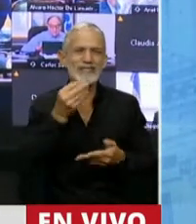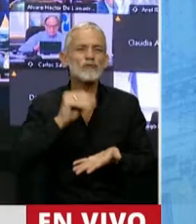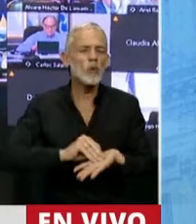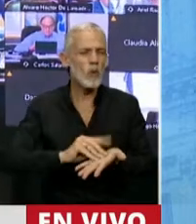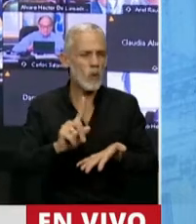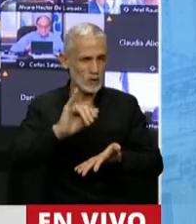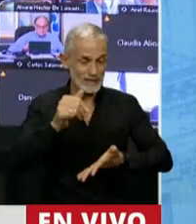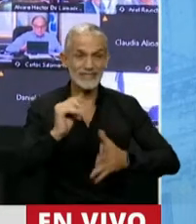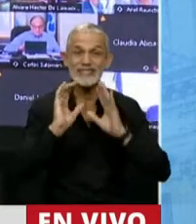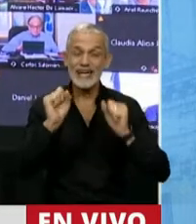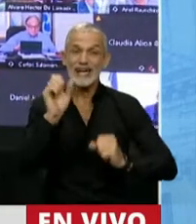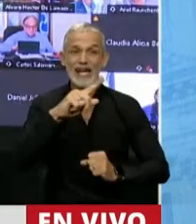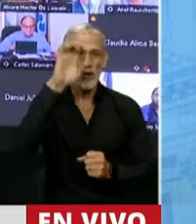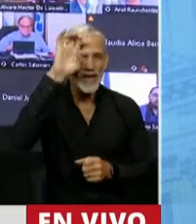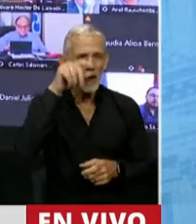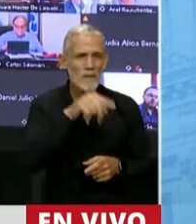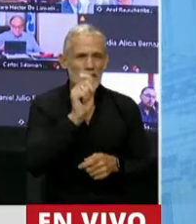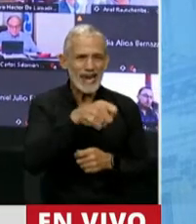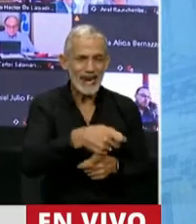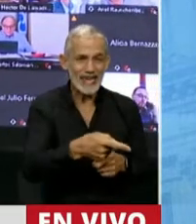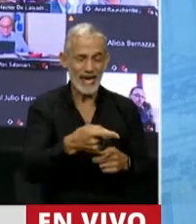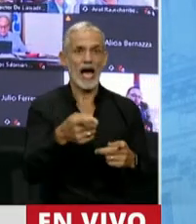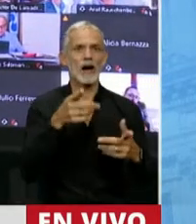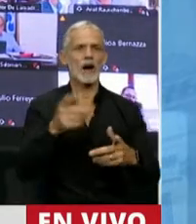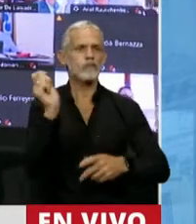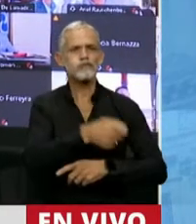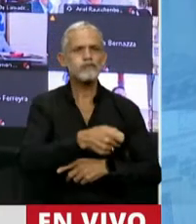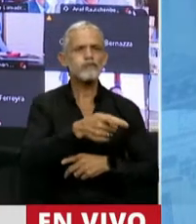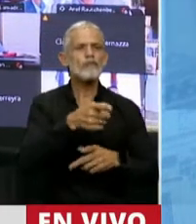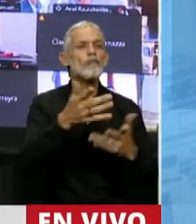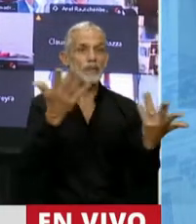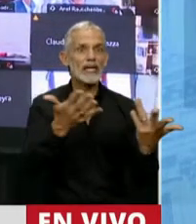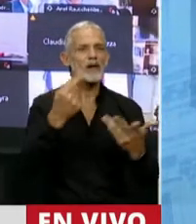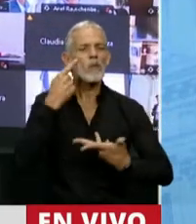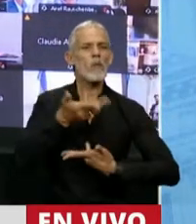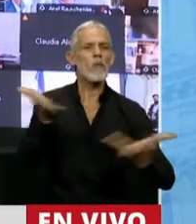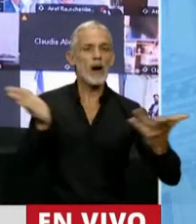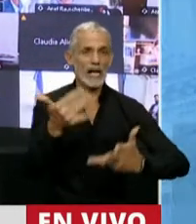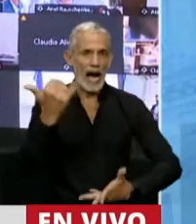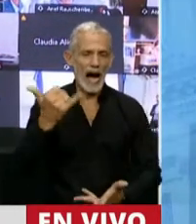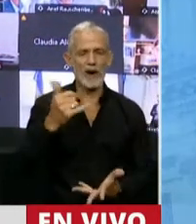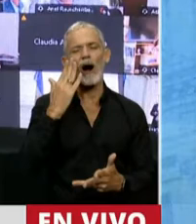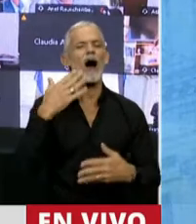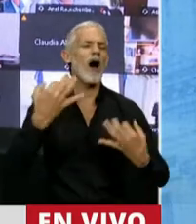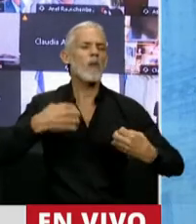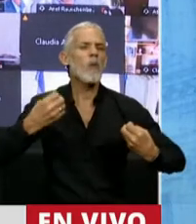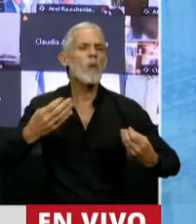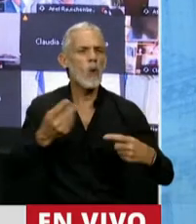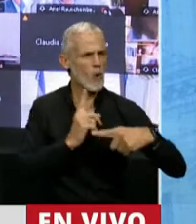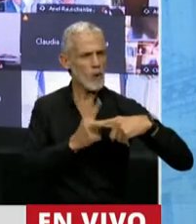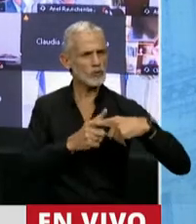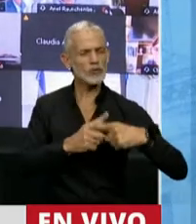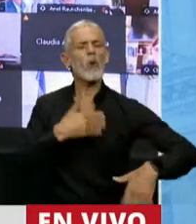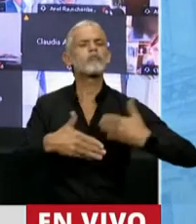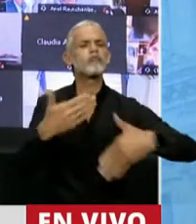donde el secretario de minería y yo muestra dio muestra de las supuestas bonanza de avanzar con la mayor